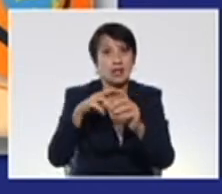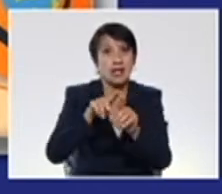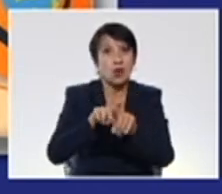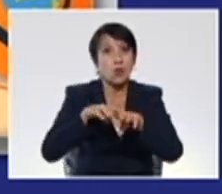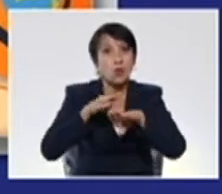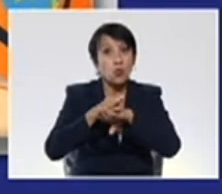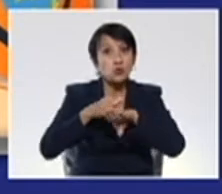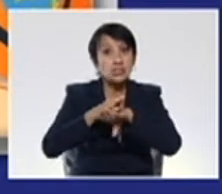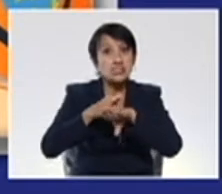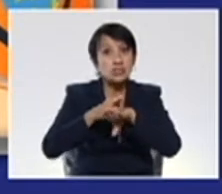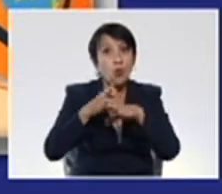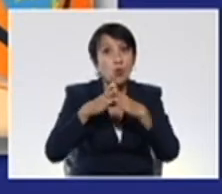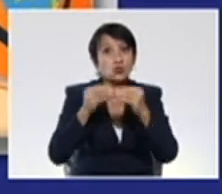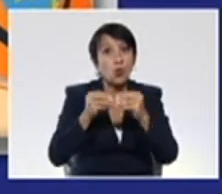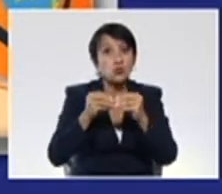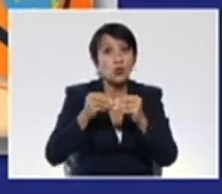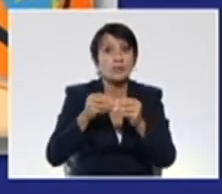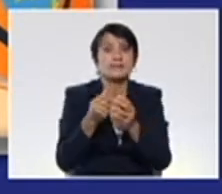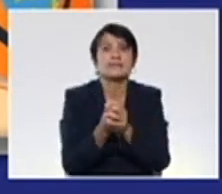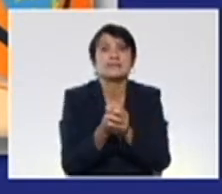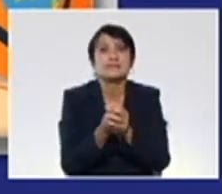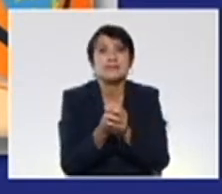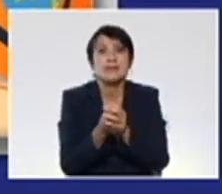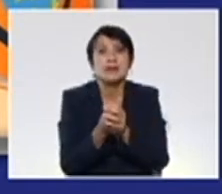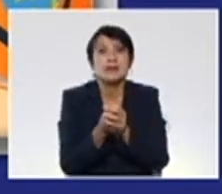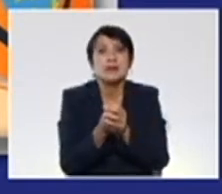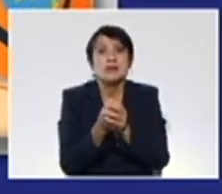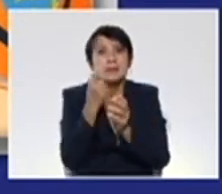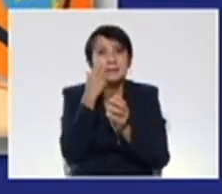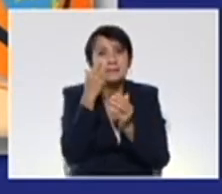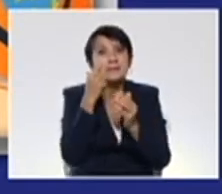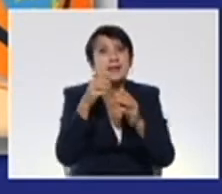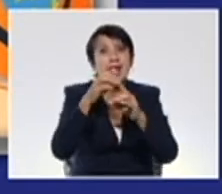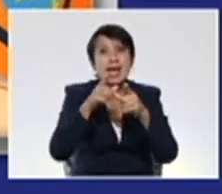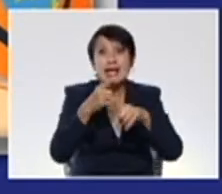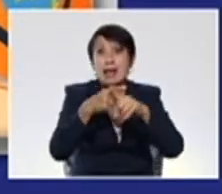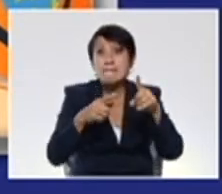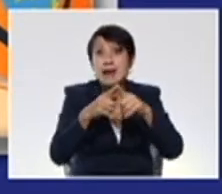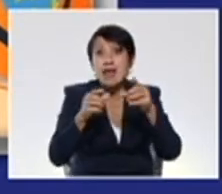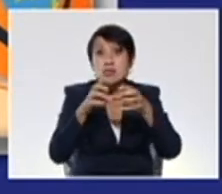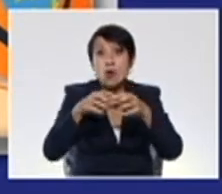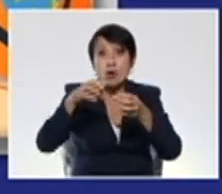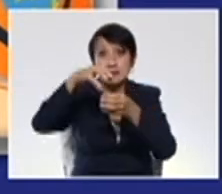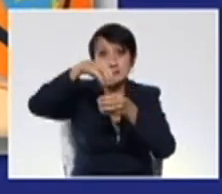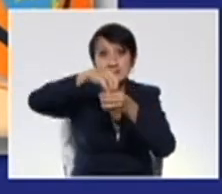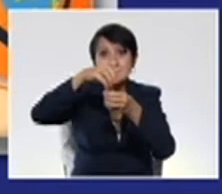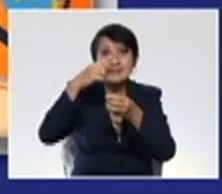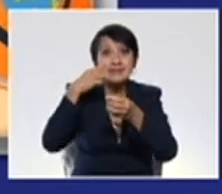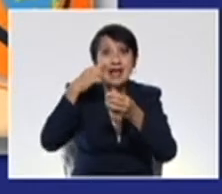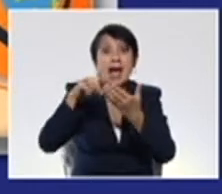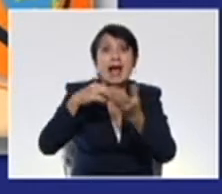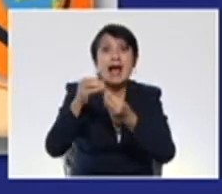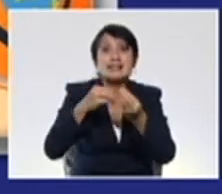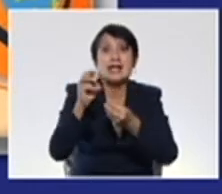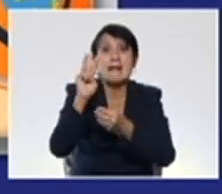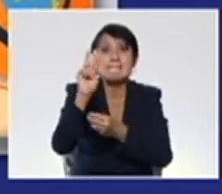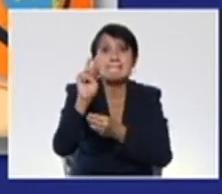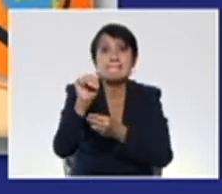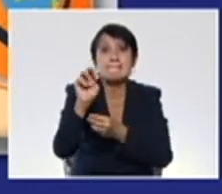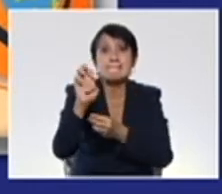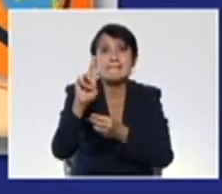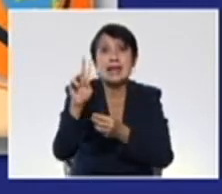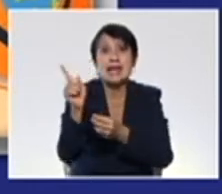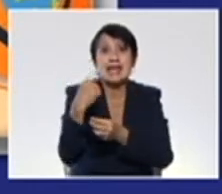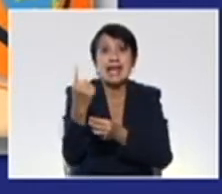parte de abajo es la del hielo para hacerlo. La otra que están viendo en el medio es la de hacer las merengadas, que es la que originalmente